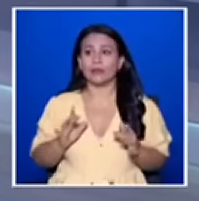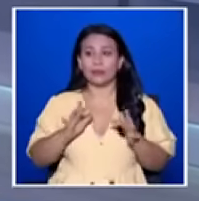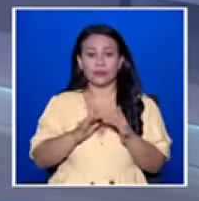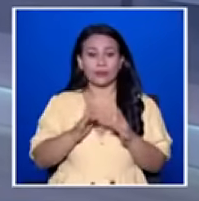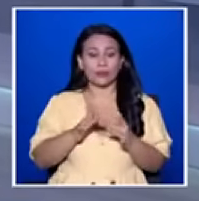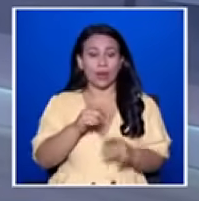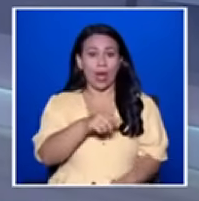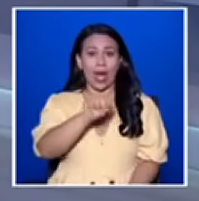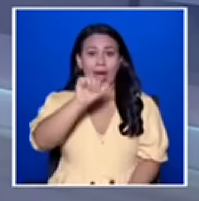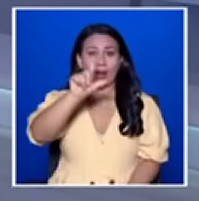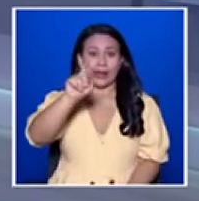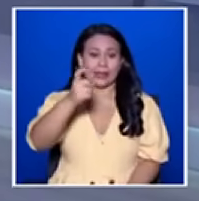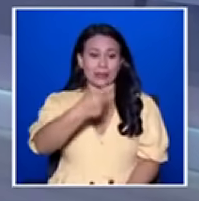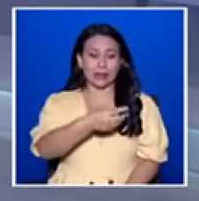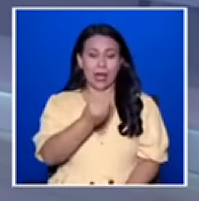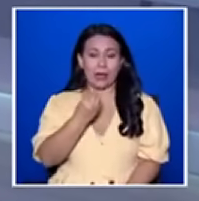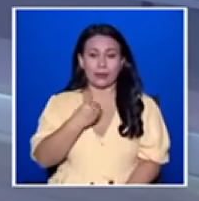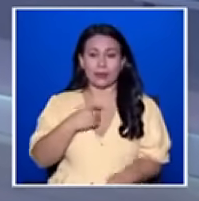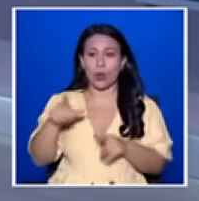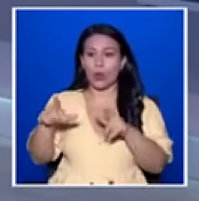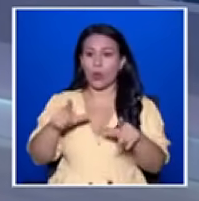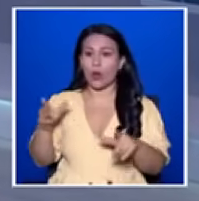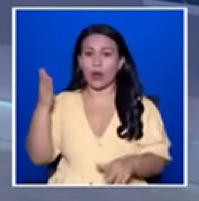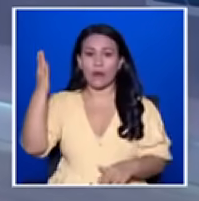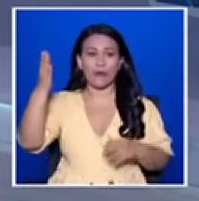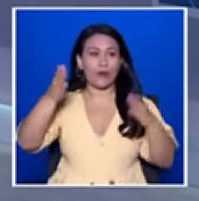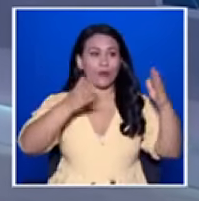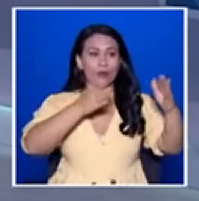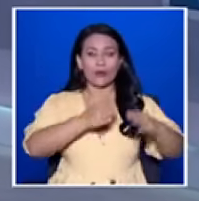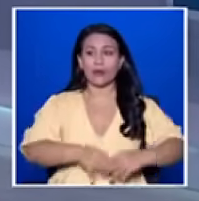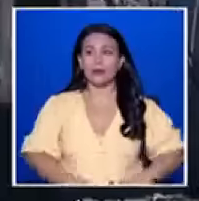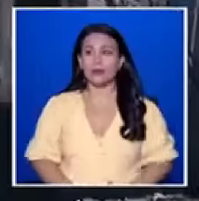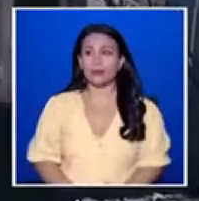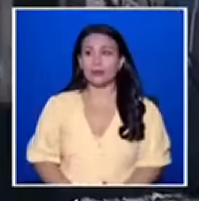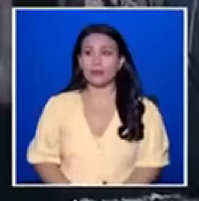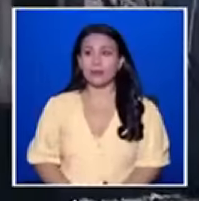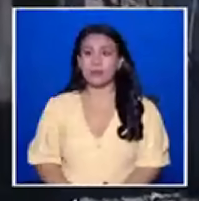nuevamente con Alex Ceballos, él está recorriendo los sitios. Alex, te escuchamos.